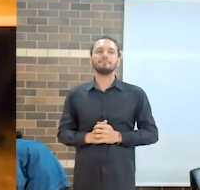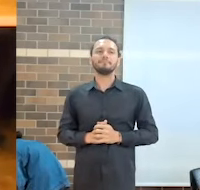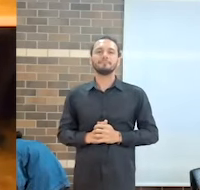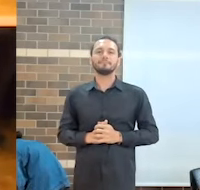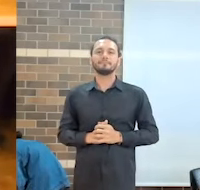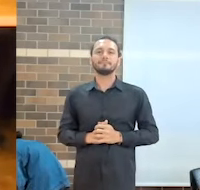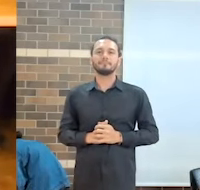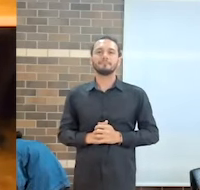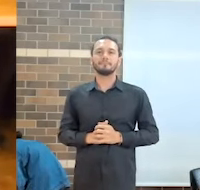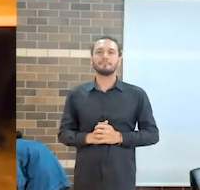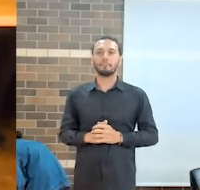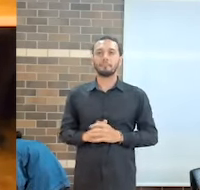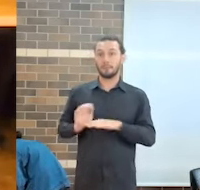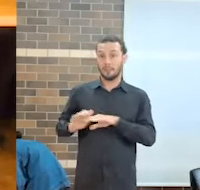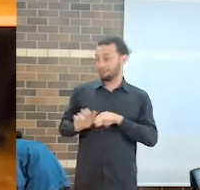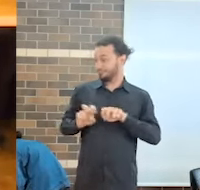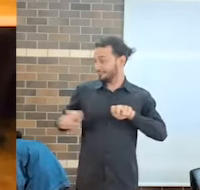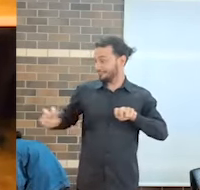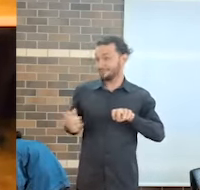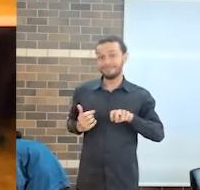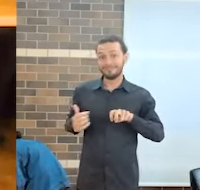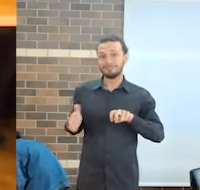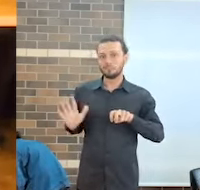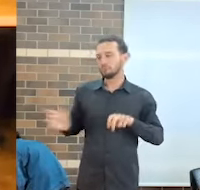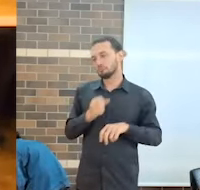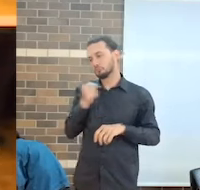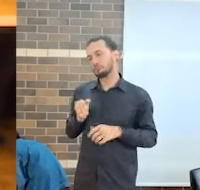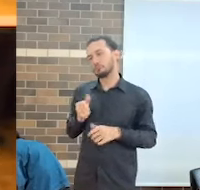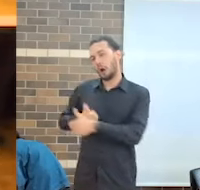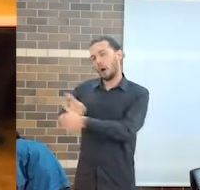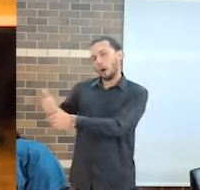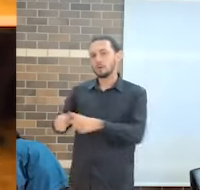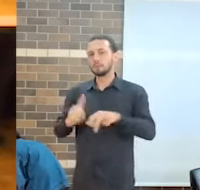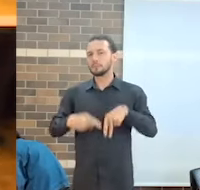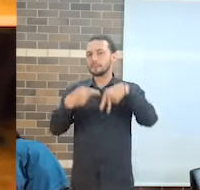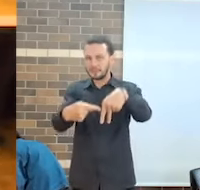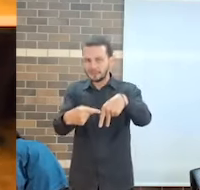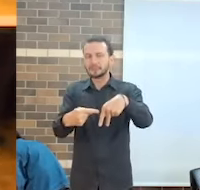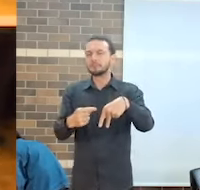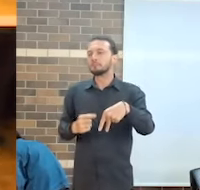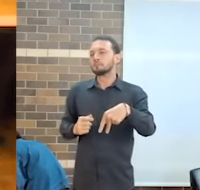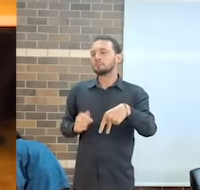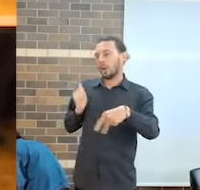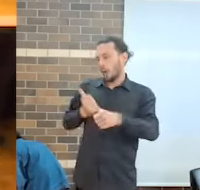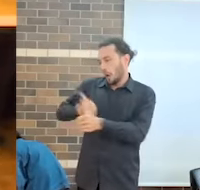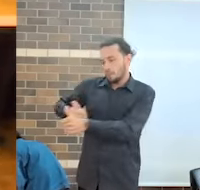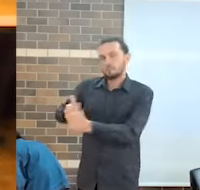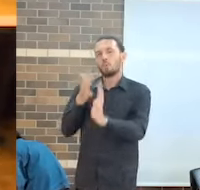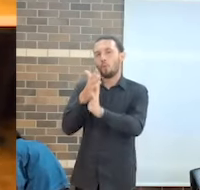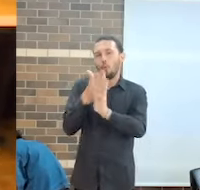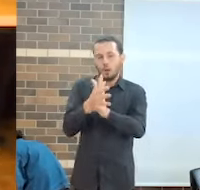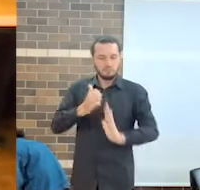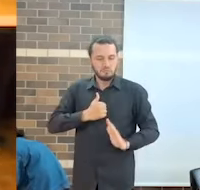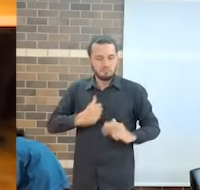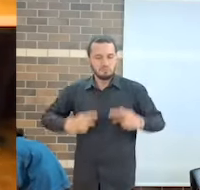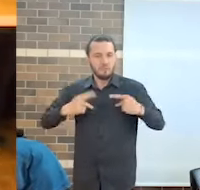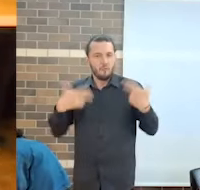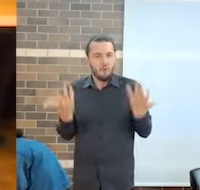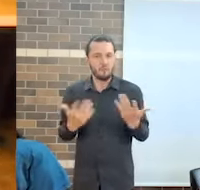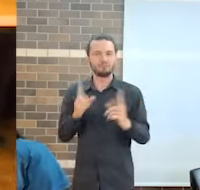presenten, escuchar sus voces y que nos comenten un poco de ellas antes de abrir este diálogo. La idea es que